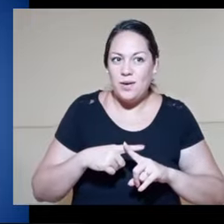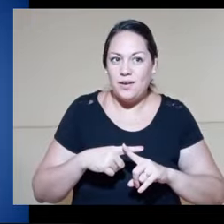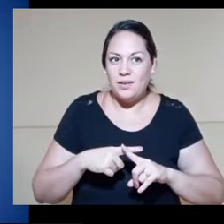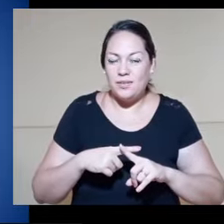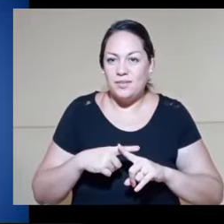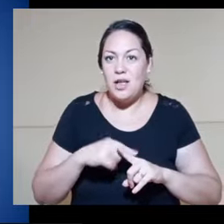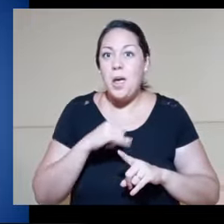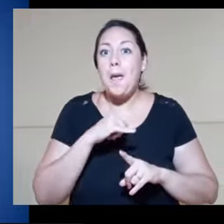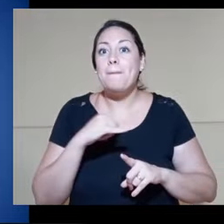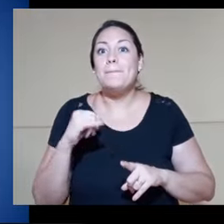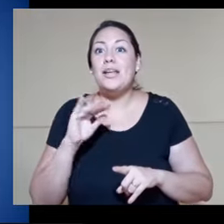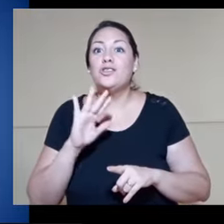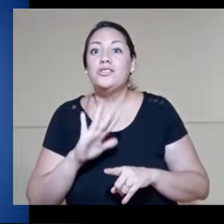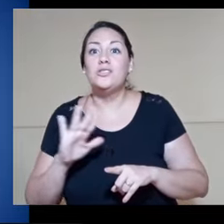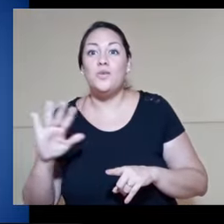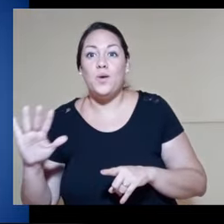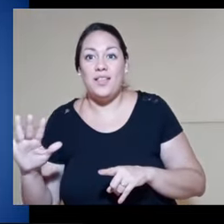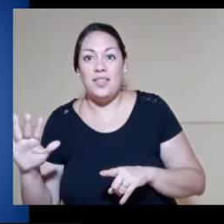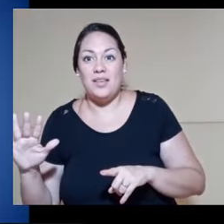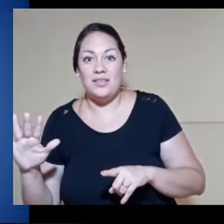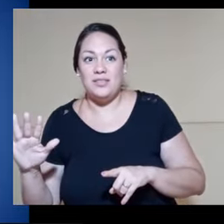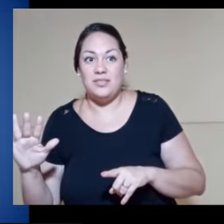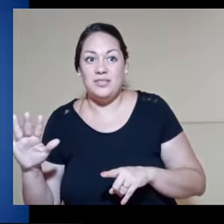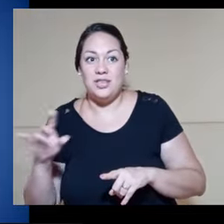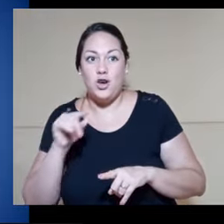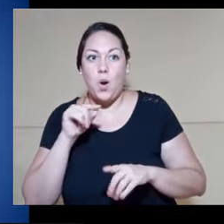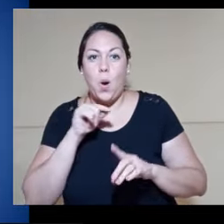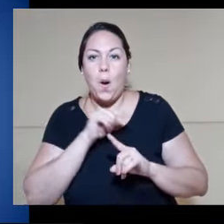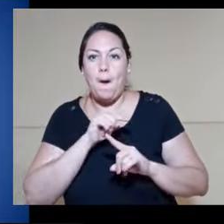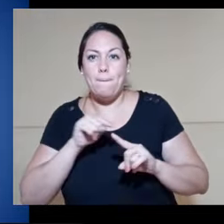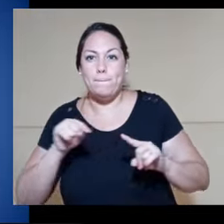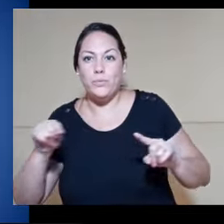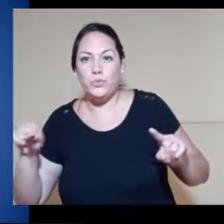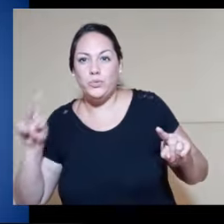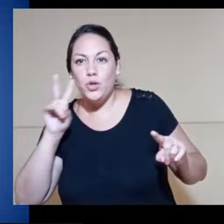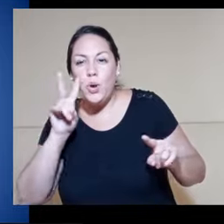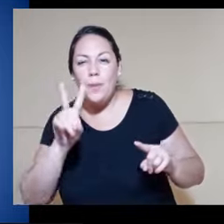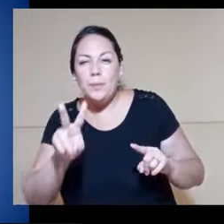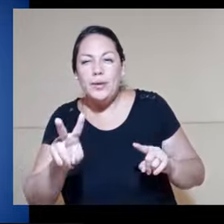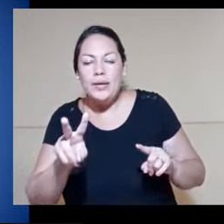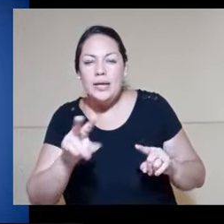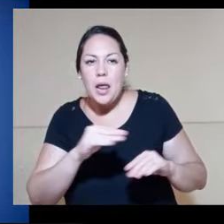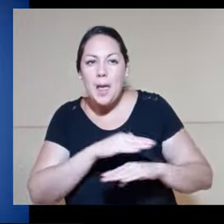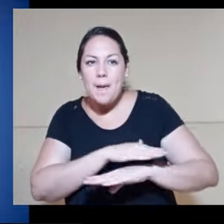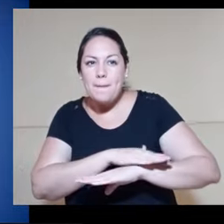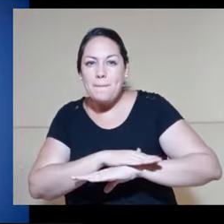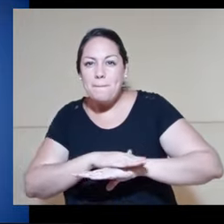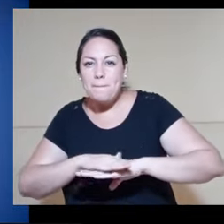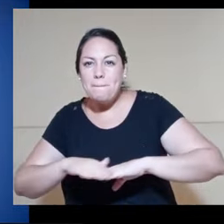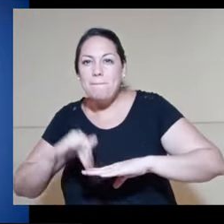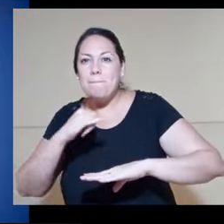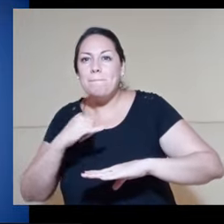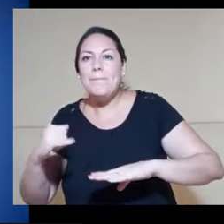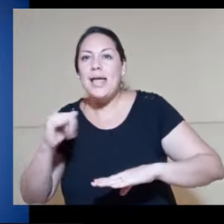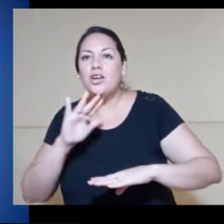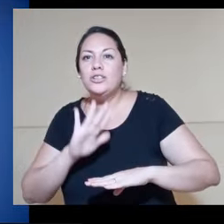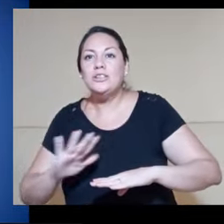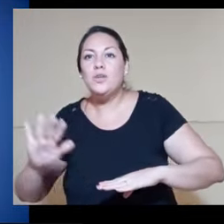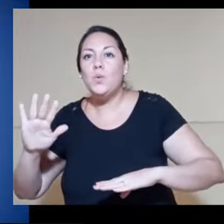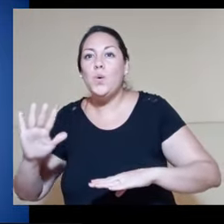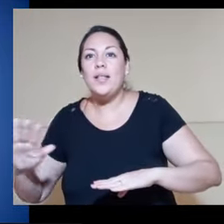Cada vez más positiva. Llegó a estos menos 55 en este caso, fíjense, esta línea de puntos